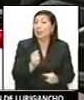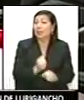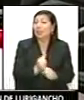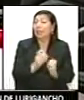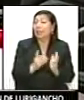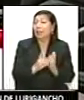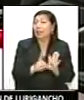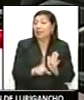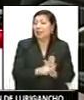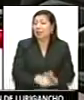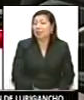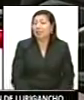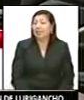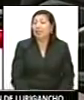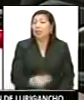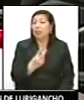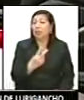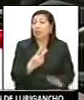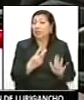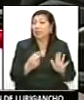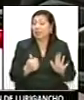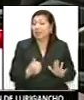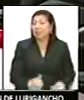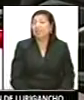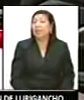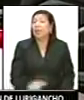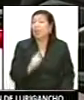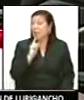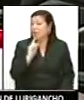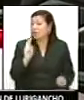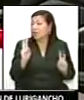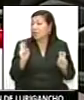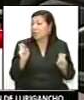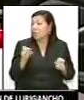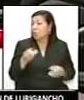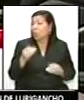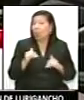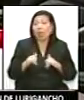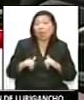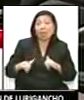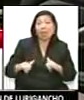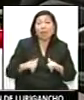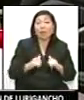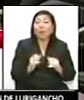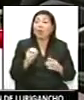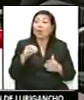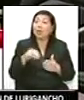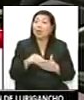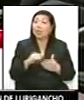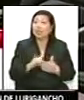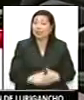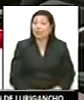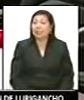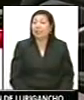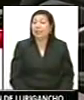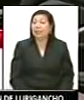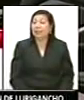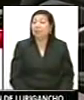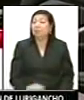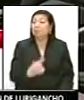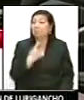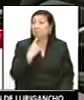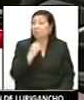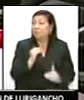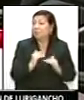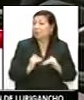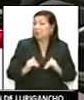decreto legislativo 276. Es un tema de justicia, de igualdad de oportunidades, de cumplimiento, digamos, en el marco